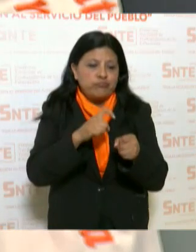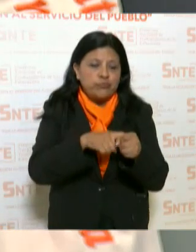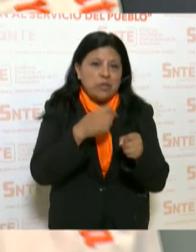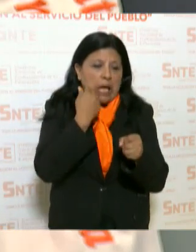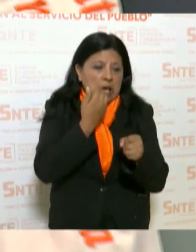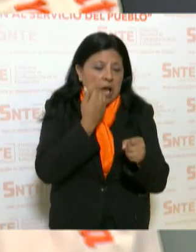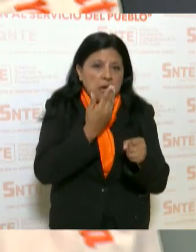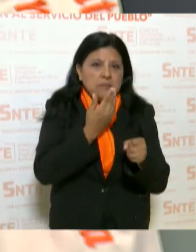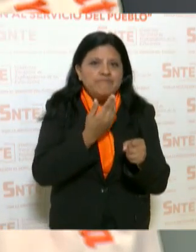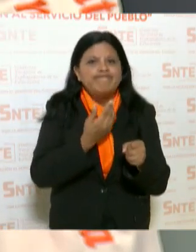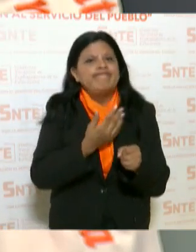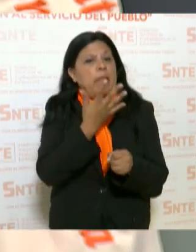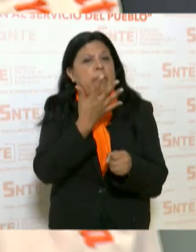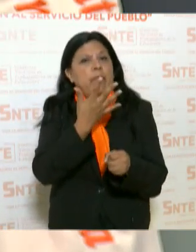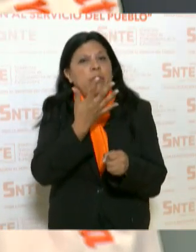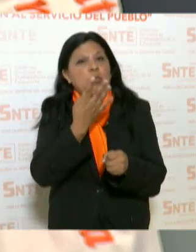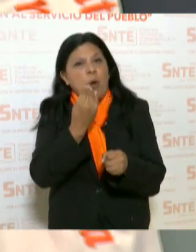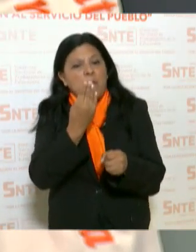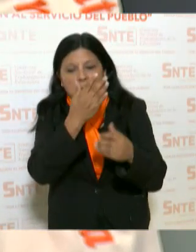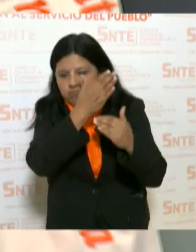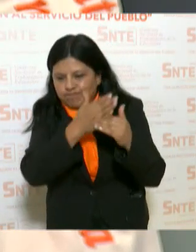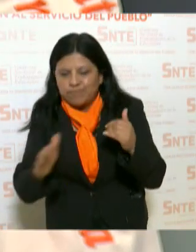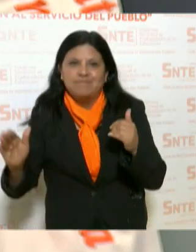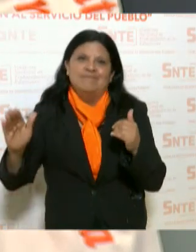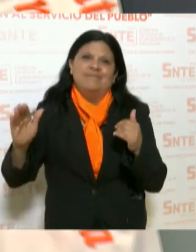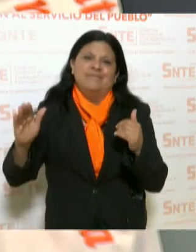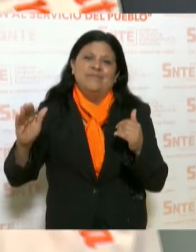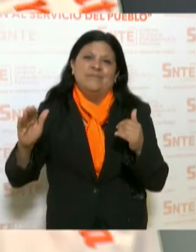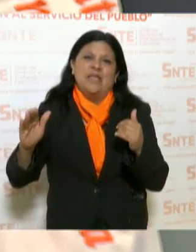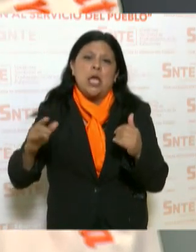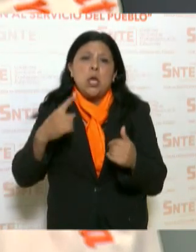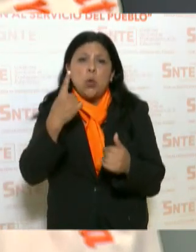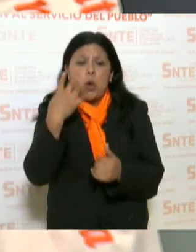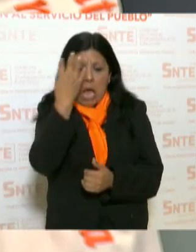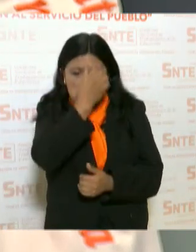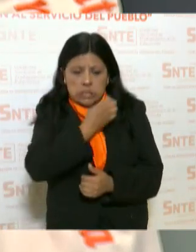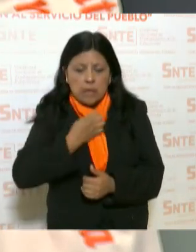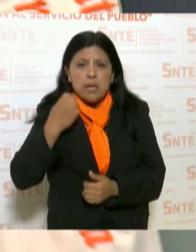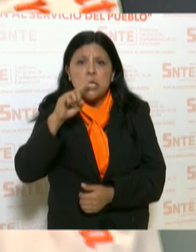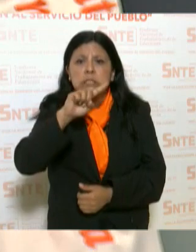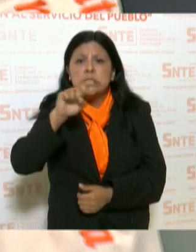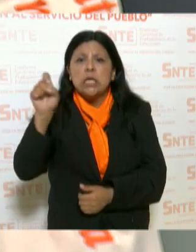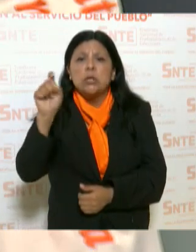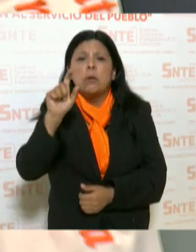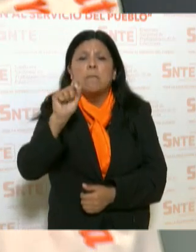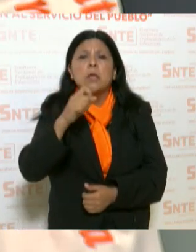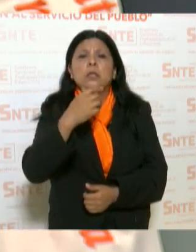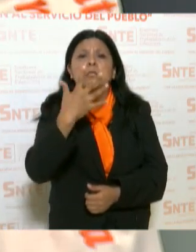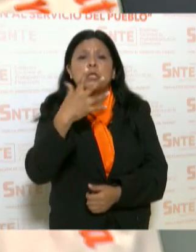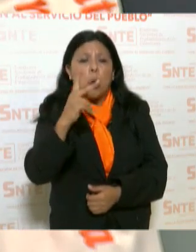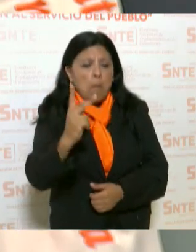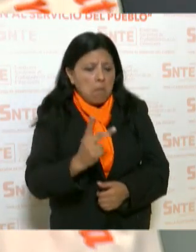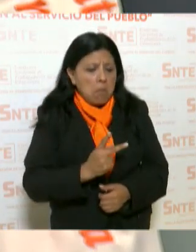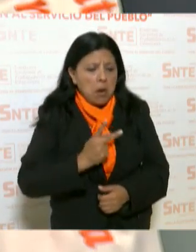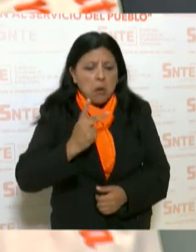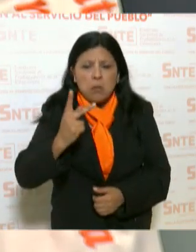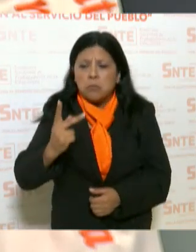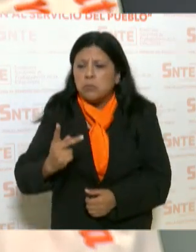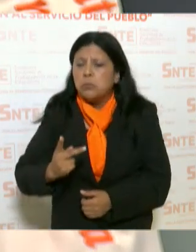Y aplicaban un examen con 125 preguntas